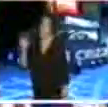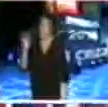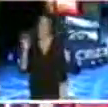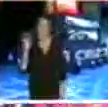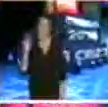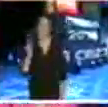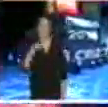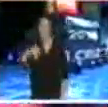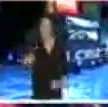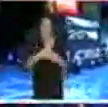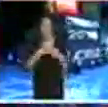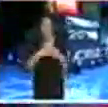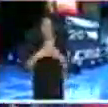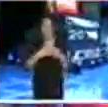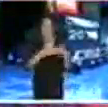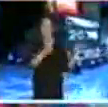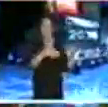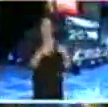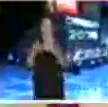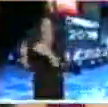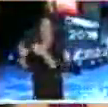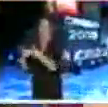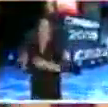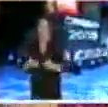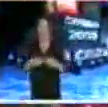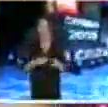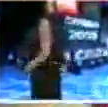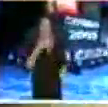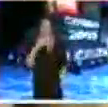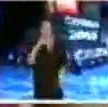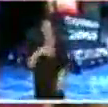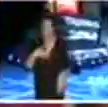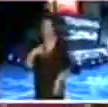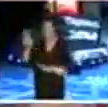Se abren puertas giratorias para todo tipo de